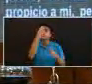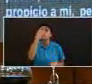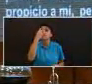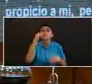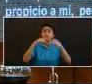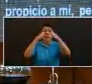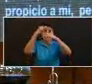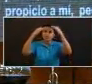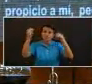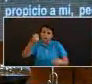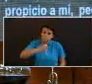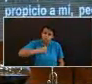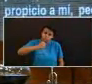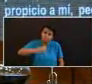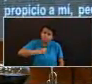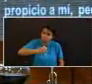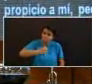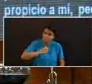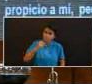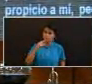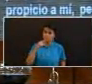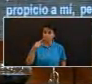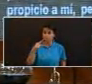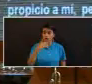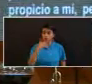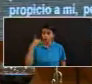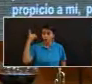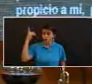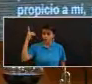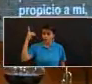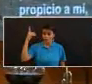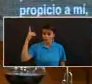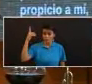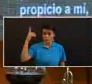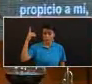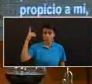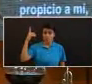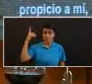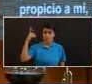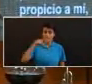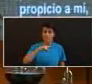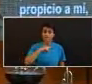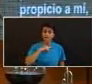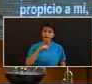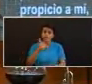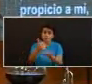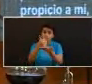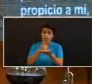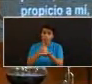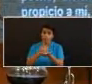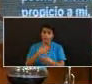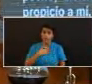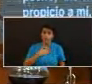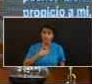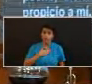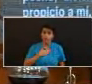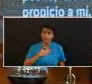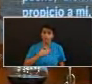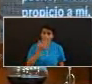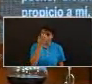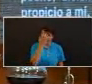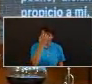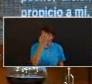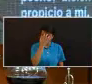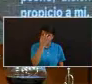sino que se golpeaba el pecho diciendo: Dios, sé propicio a mí, pecador.